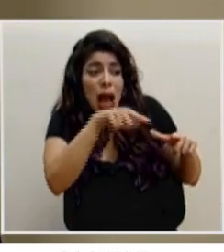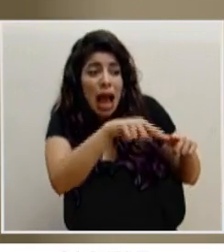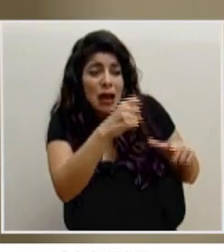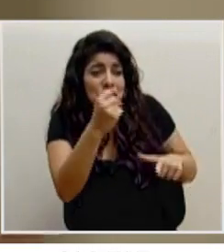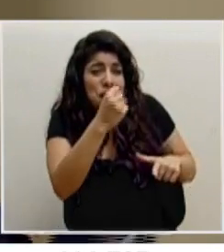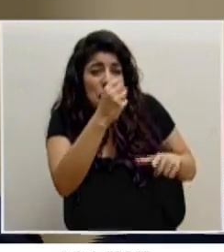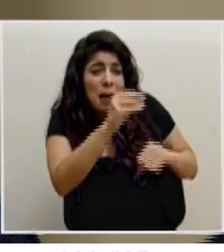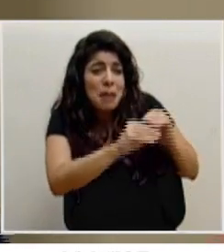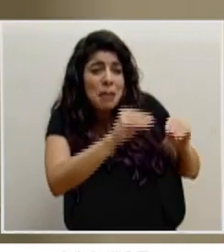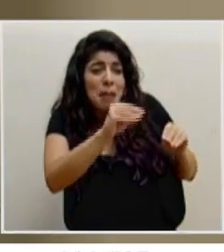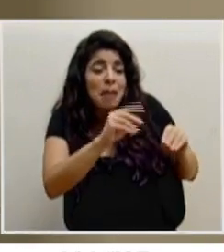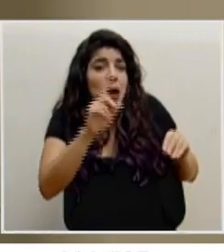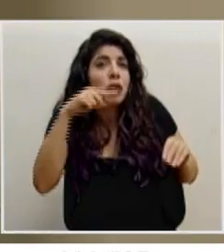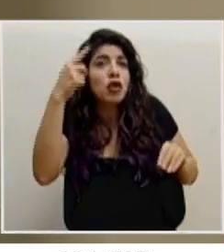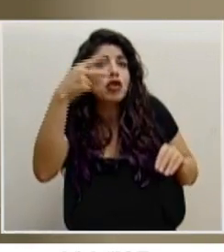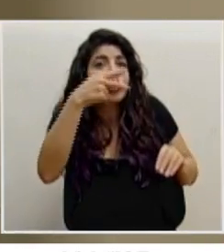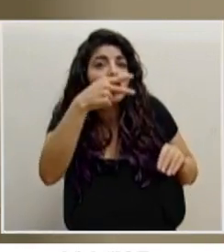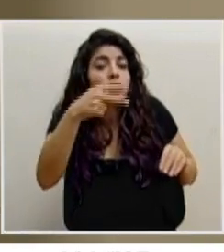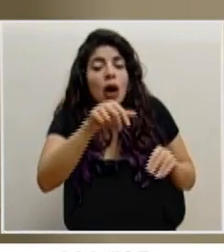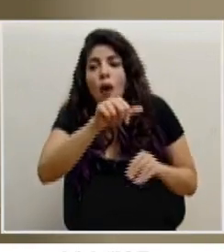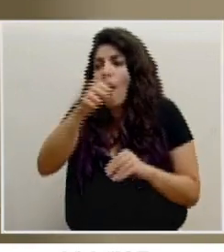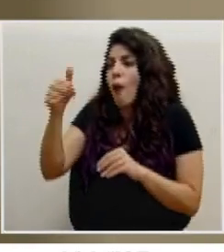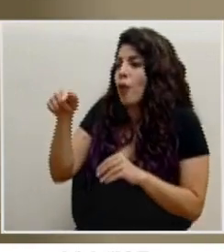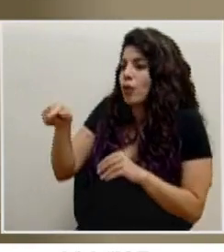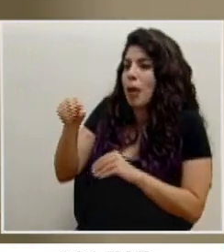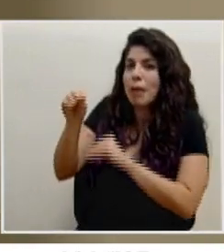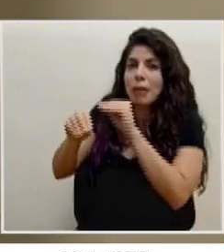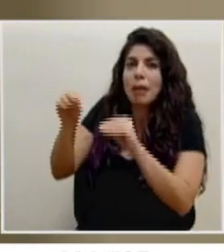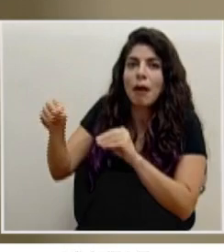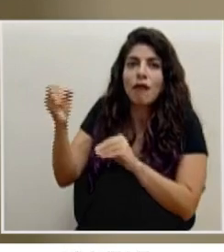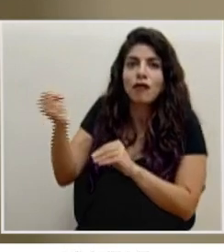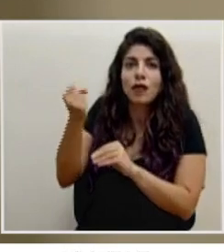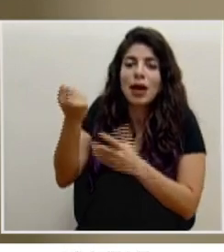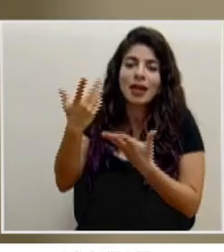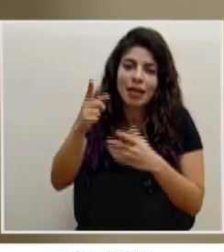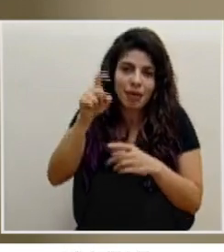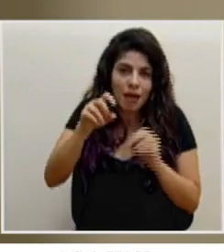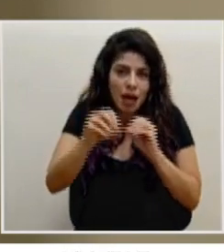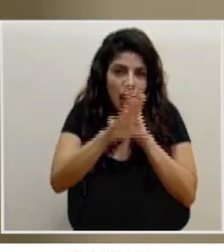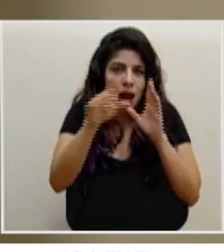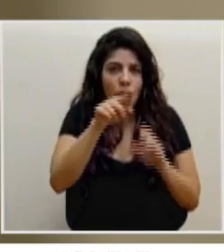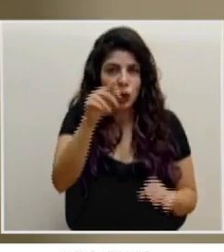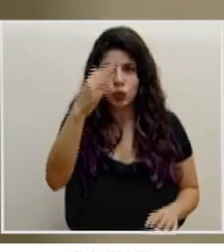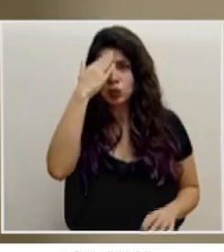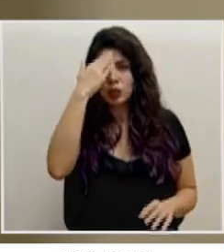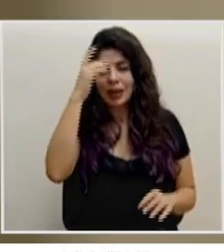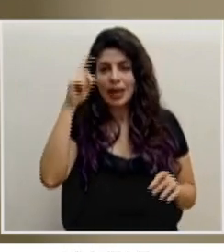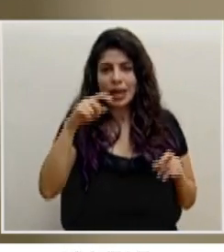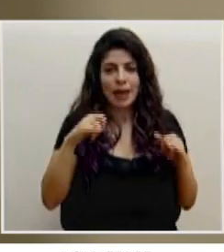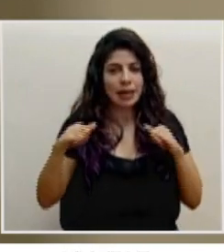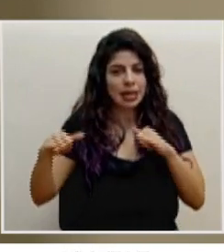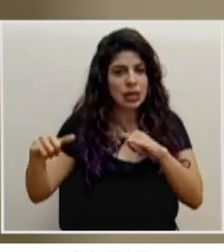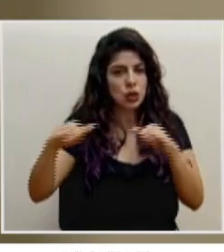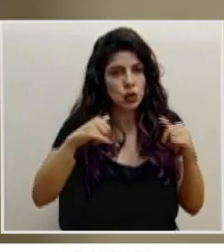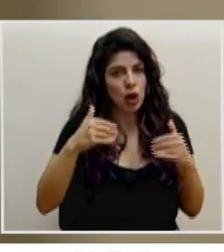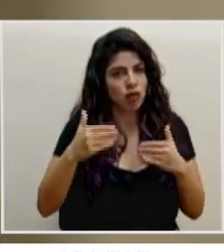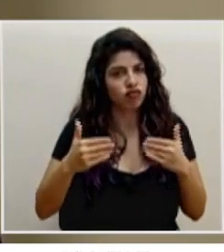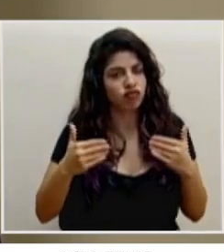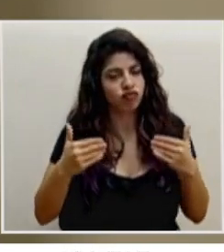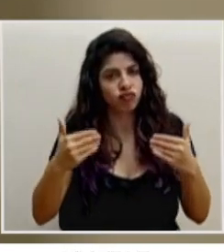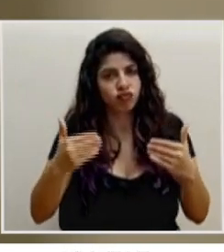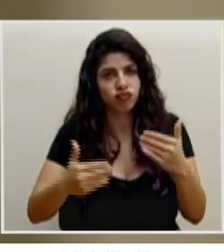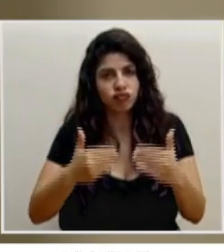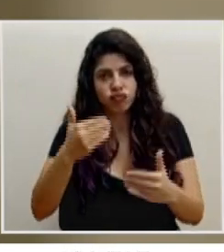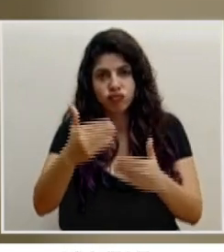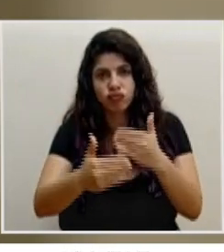que en 2 semanas van a ser otras. Entonces tenemos que ser en eso también muy claros, que tenemos que tratar de ir avanzando lo más parejo posible en todo el país. Y